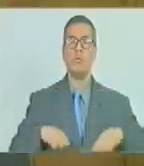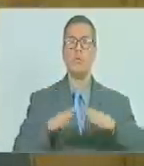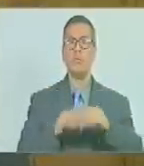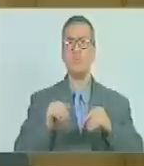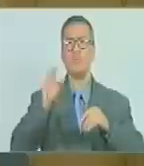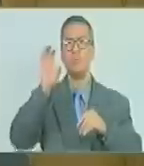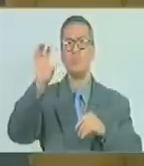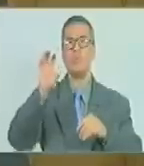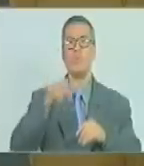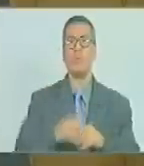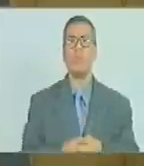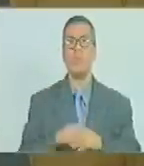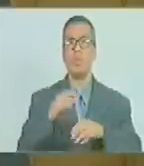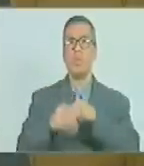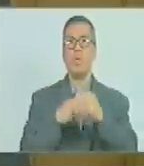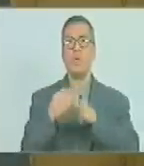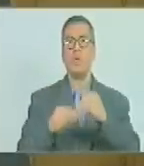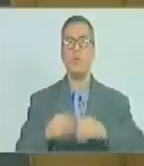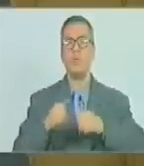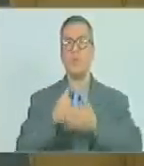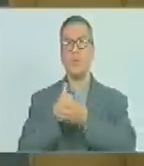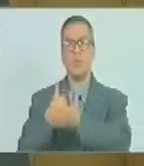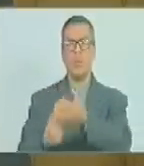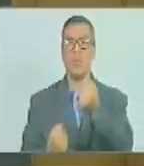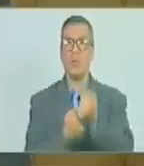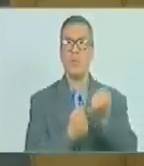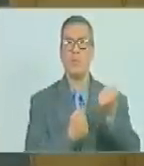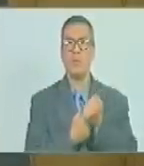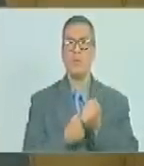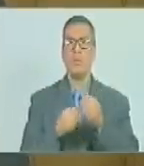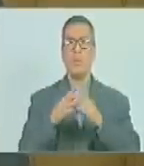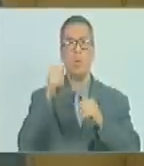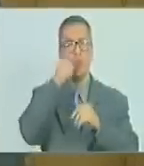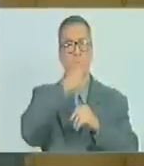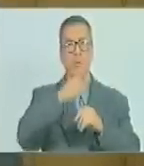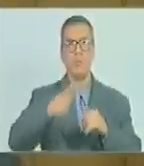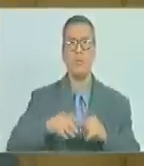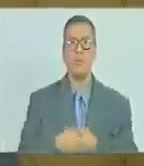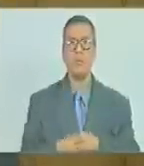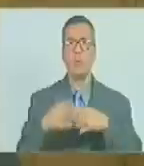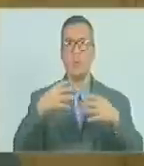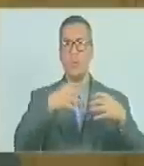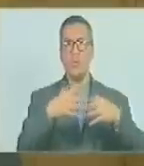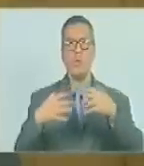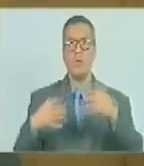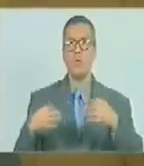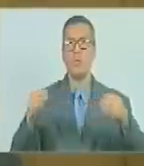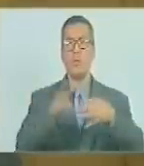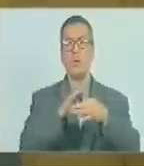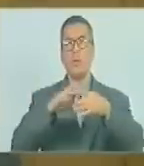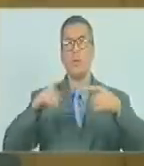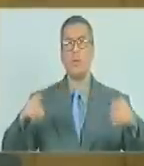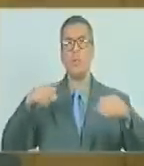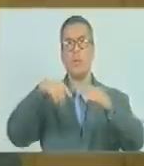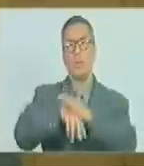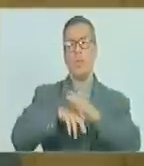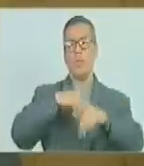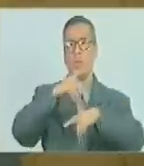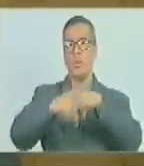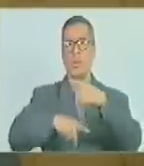nación dedicada a la solidaridad y al apoyo de los pueblos en la lucha por la independencia y por el